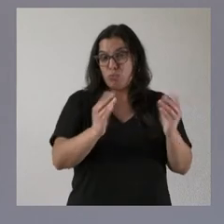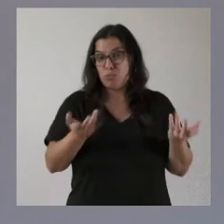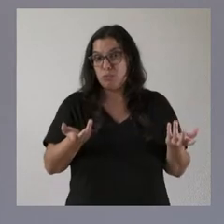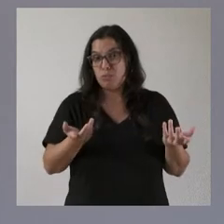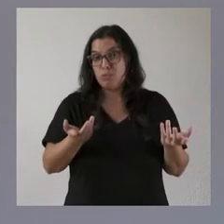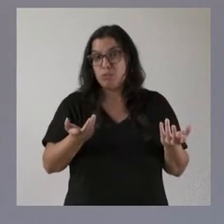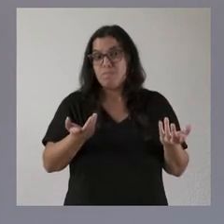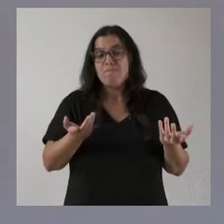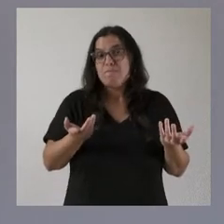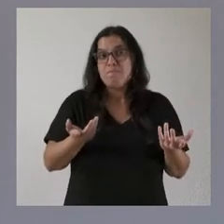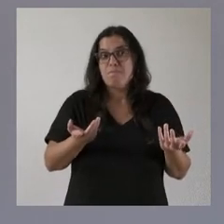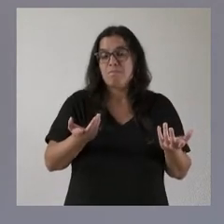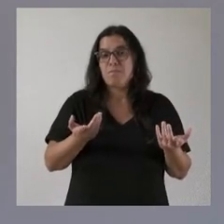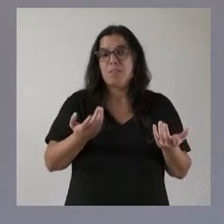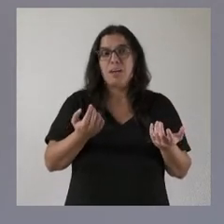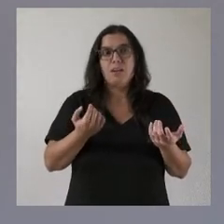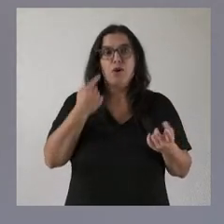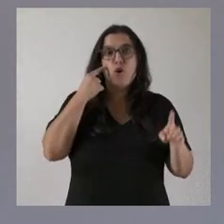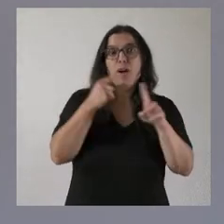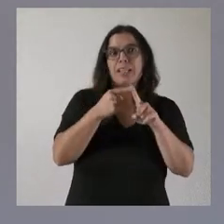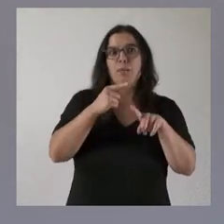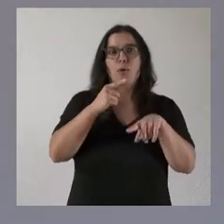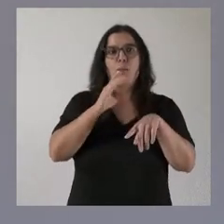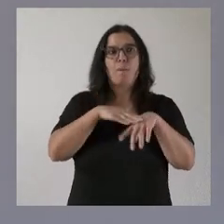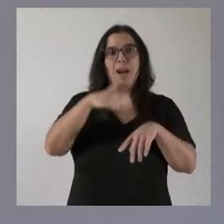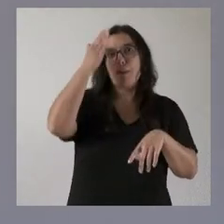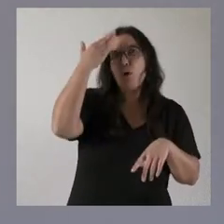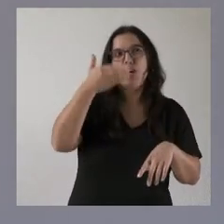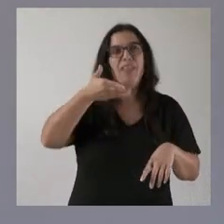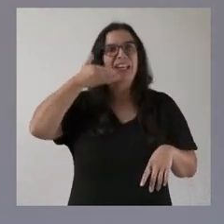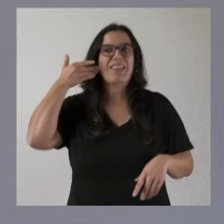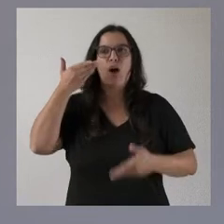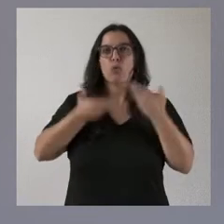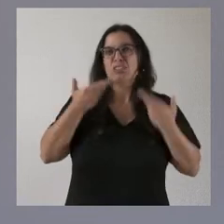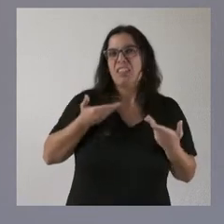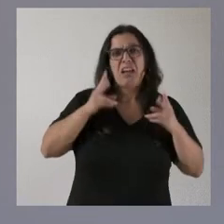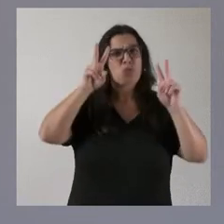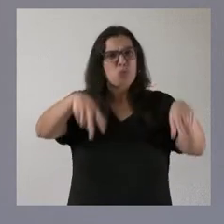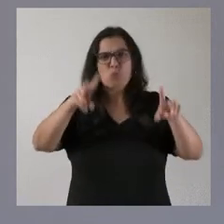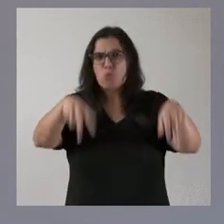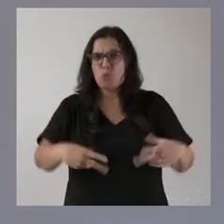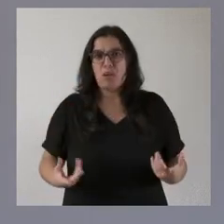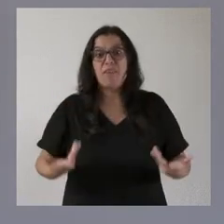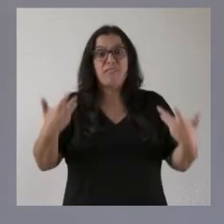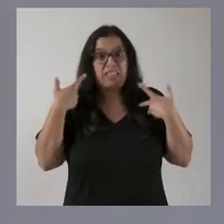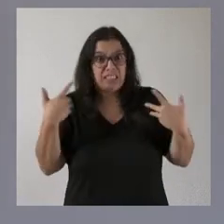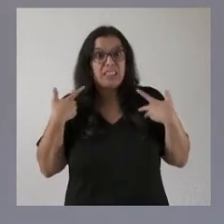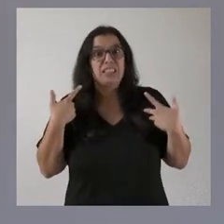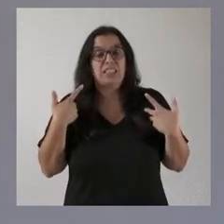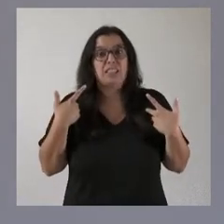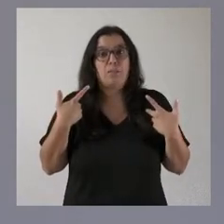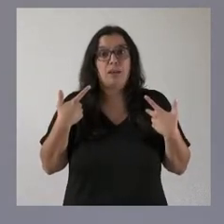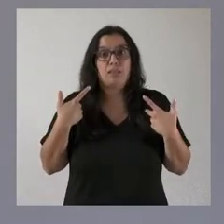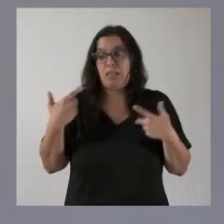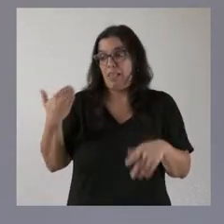nunca ha trabajado ni por la memoria ni por la dignidad ni por la justicia de muchas de las víctimas de nuestra